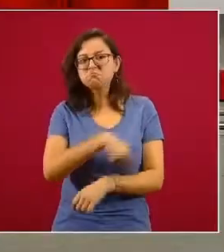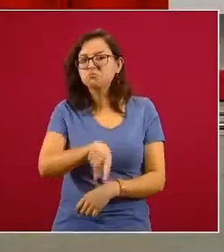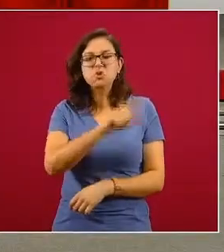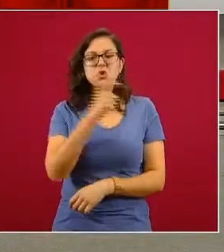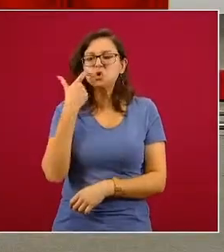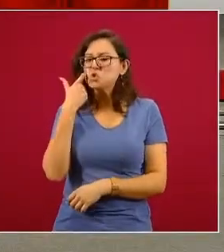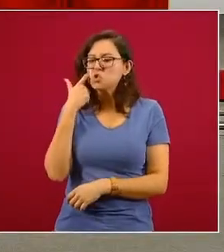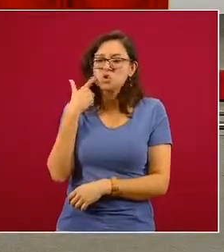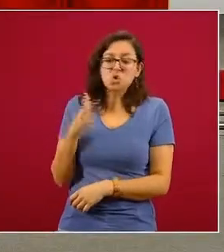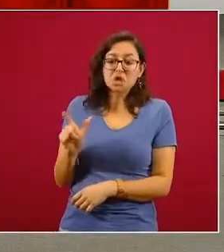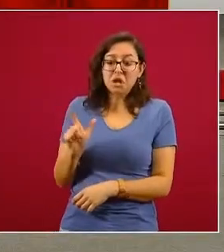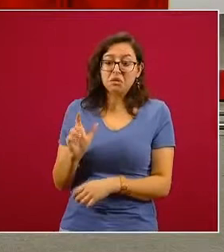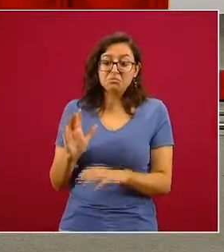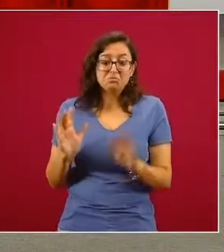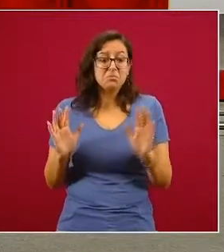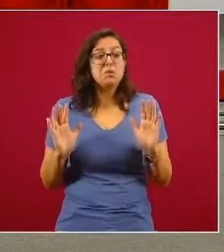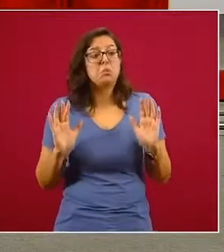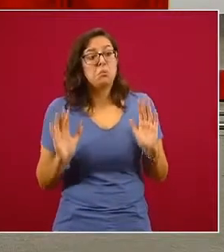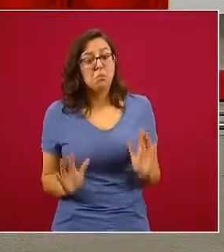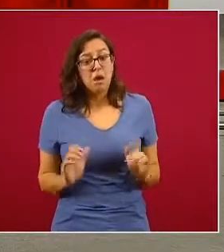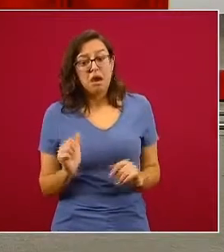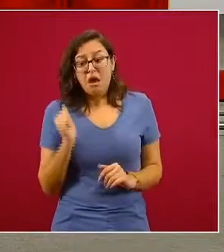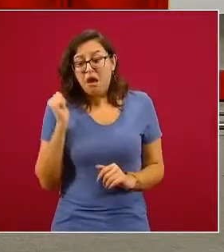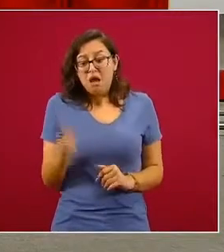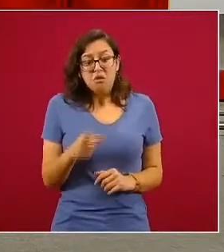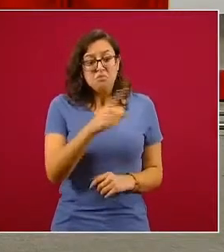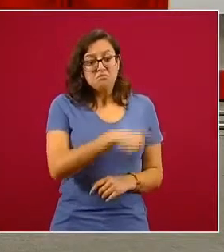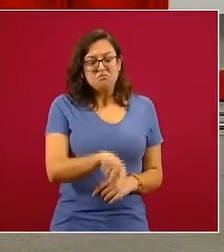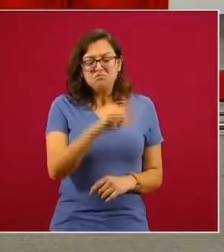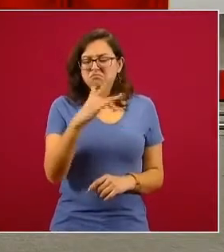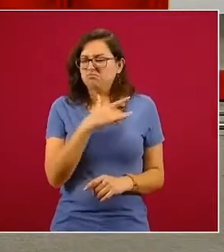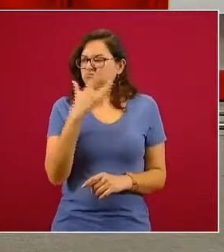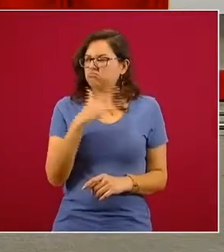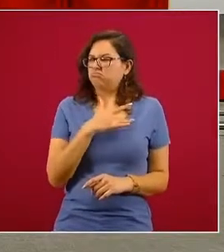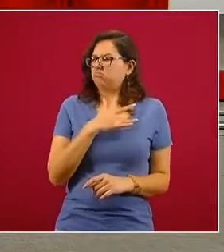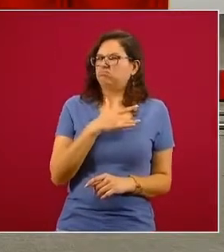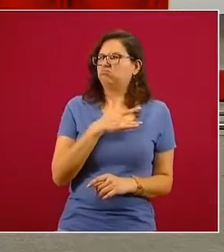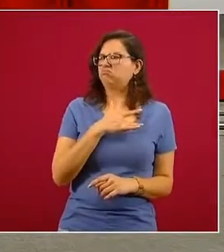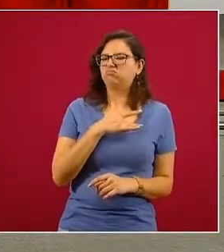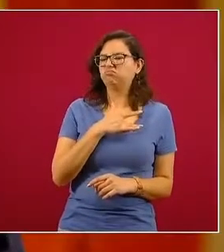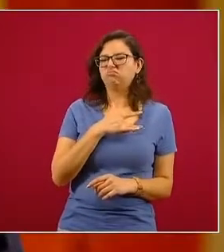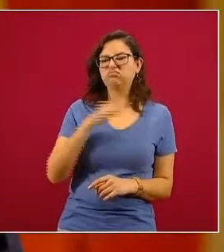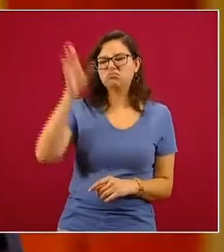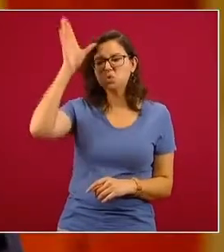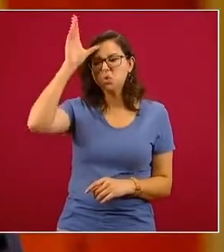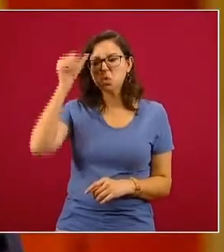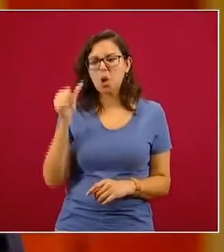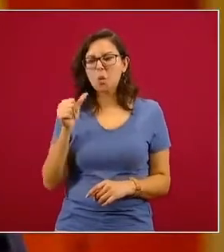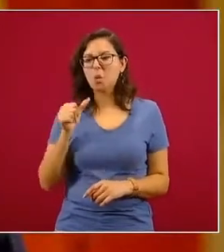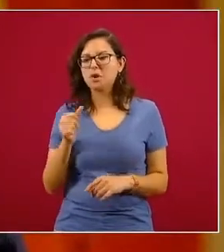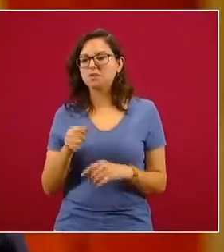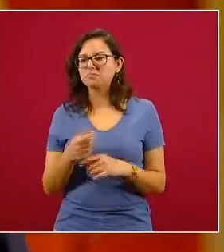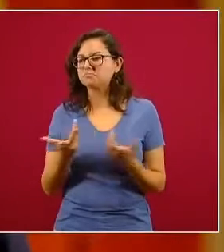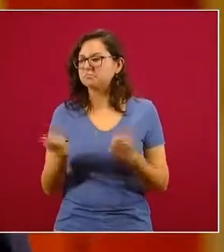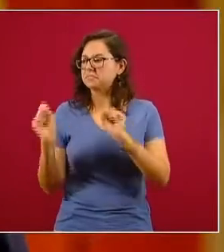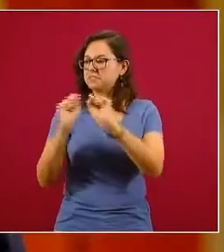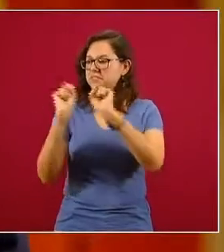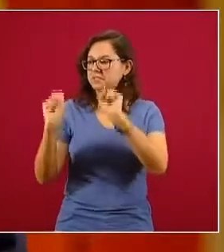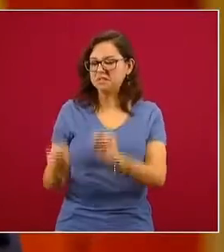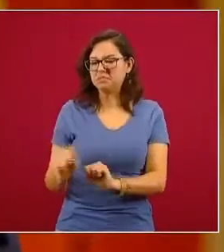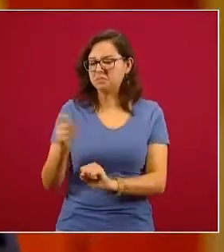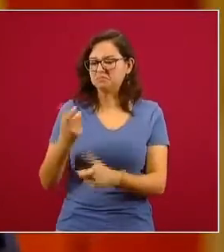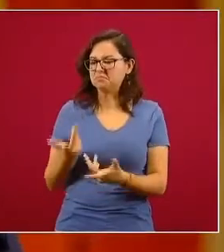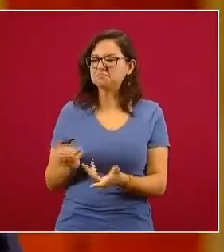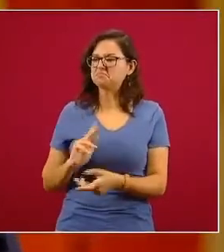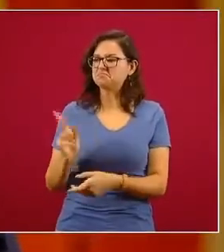porque tuvieron alguna motivación que les hizo pensar que el Gobierno de México no llegaría a ese objetivo y no quisieron ser parte